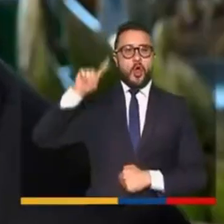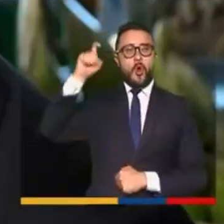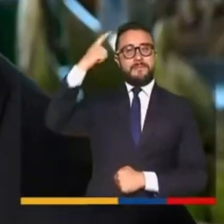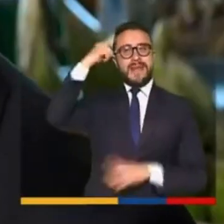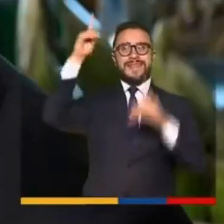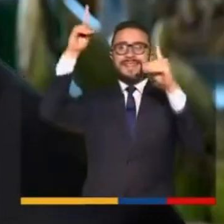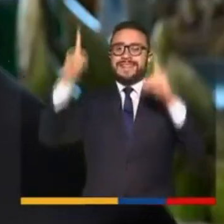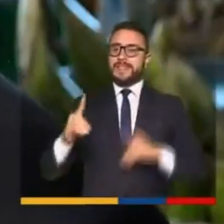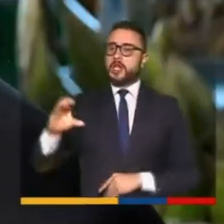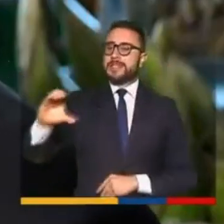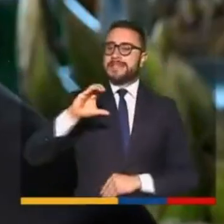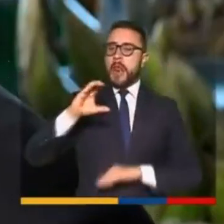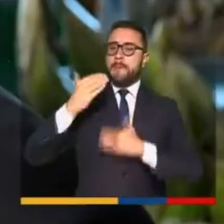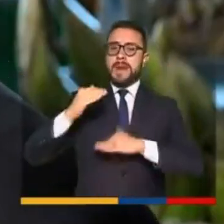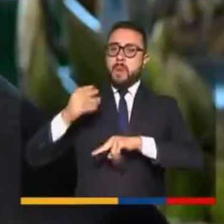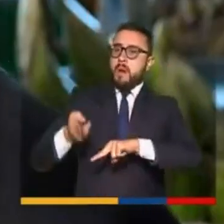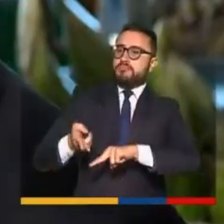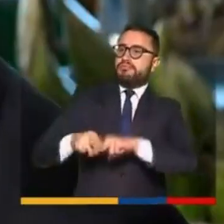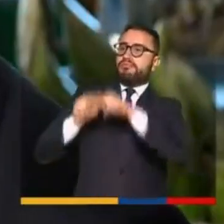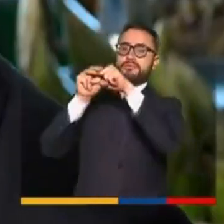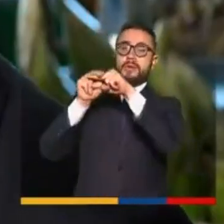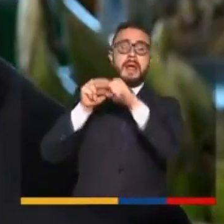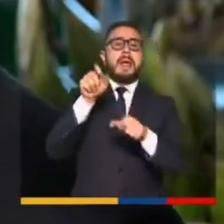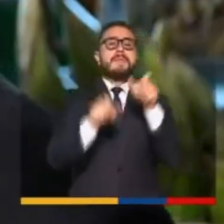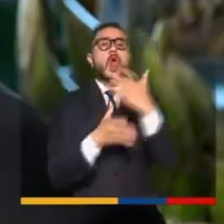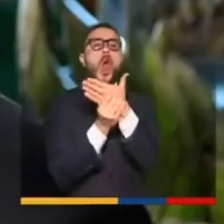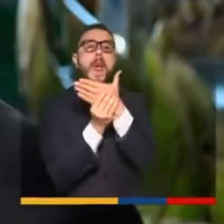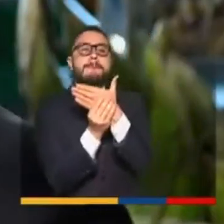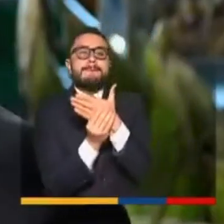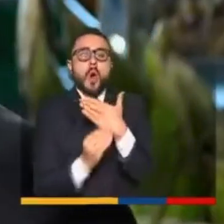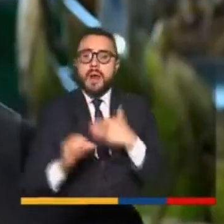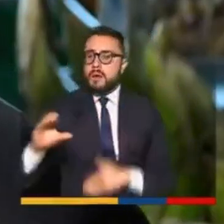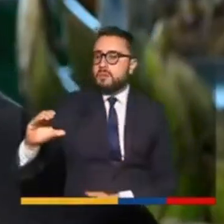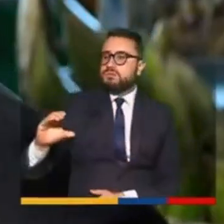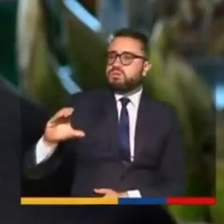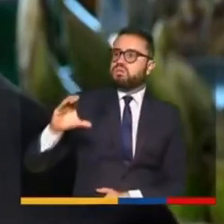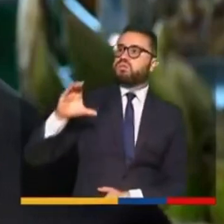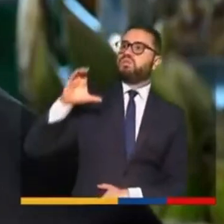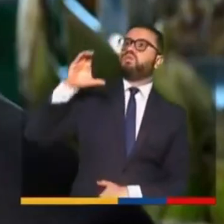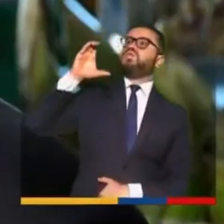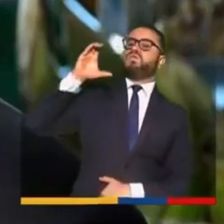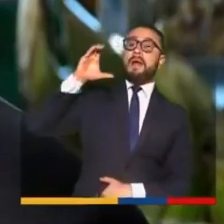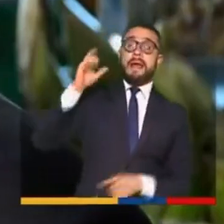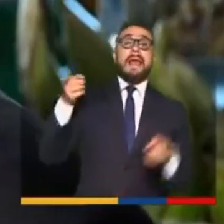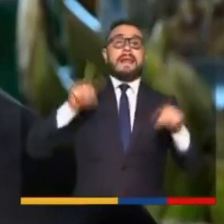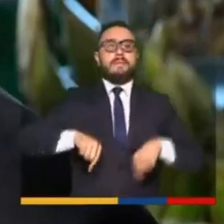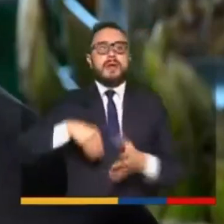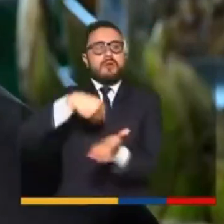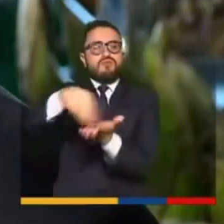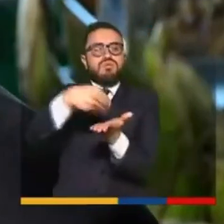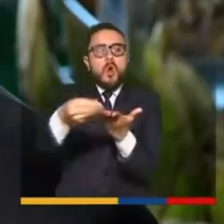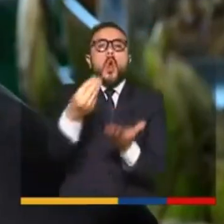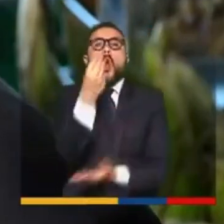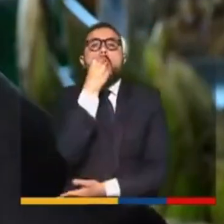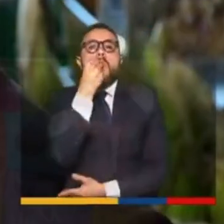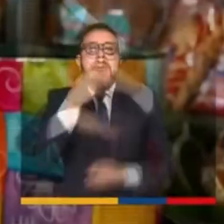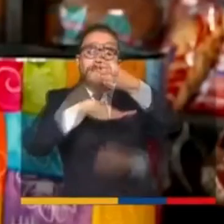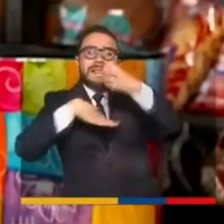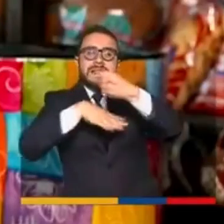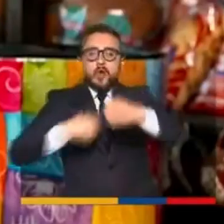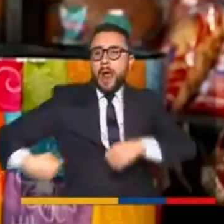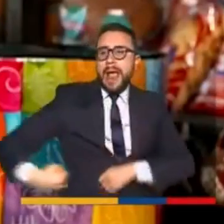mínimo, los ingresos de la gente más pobre y bajado el ritmo de crecimiento de los precios de la canasta